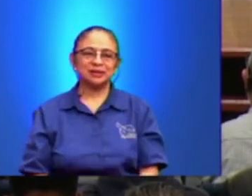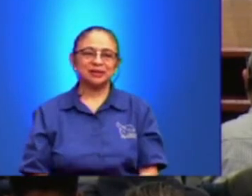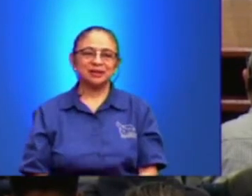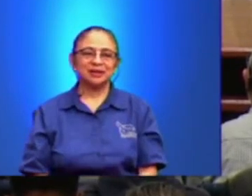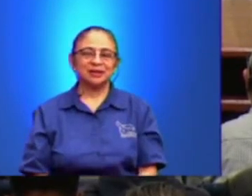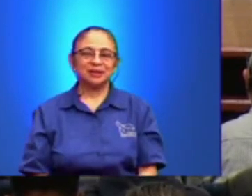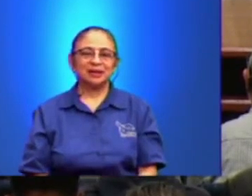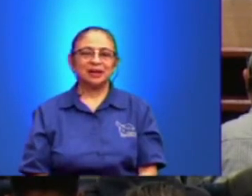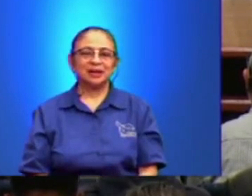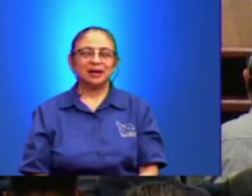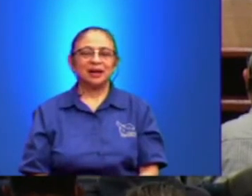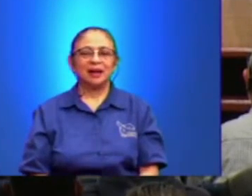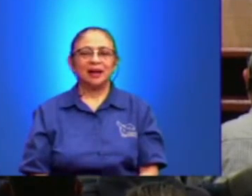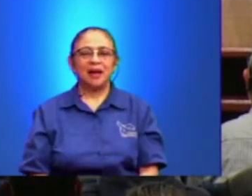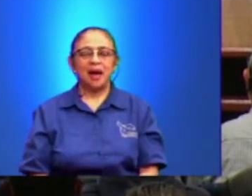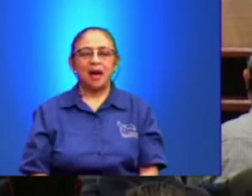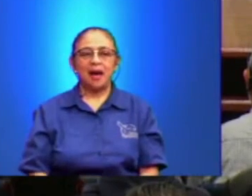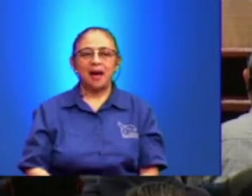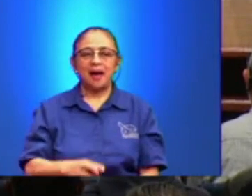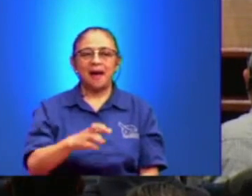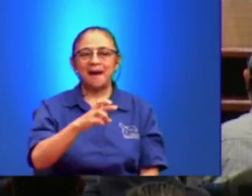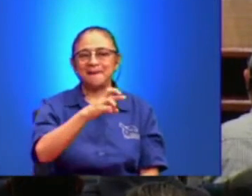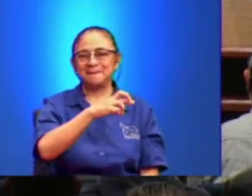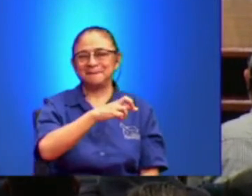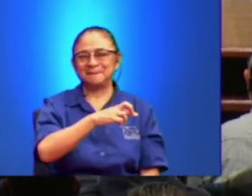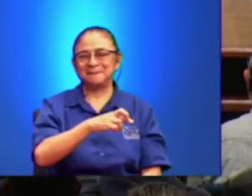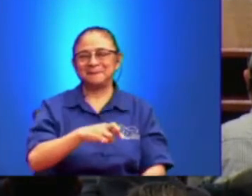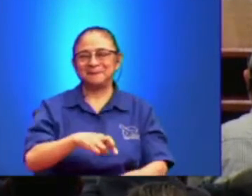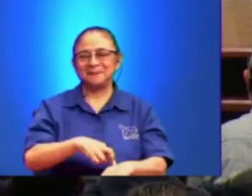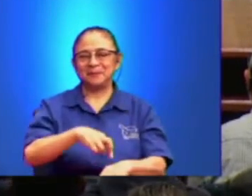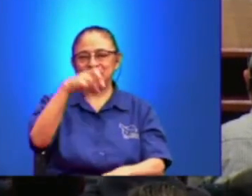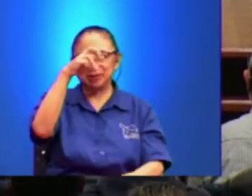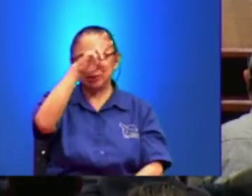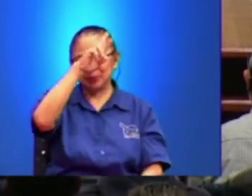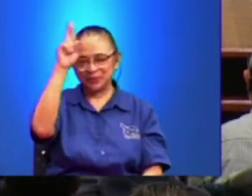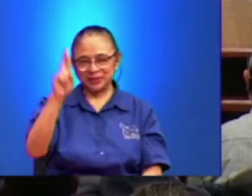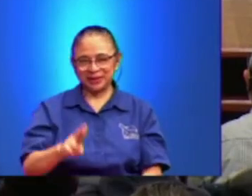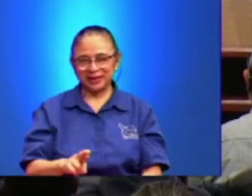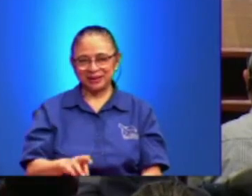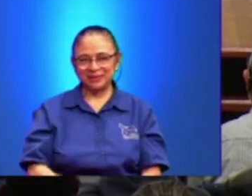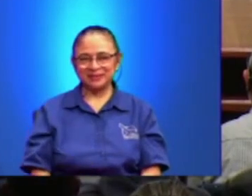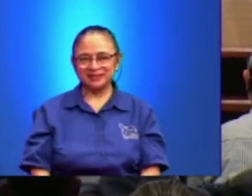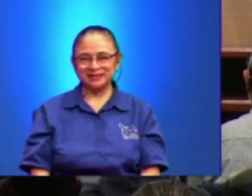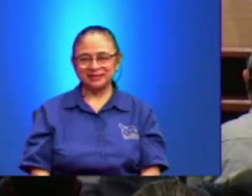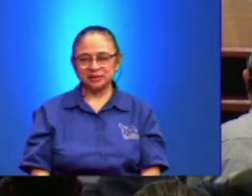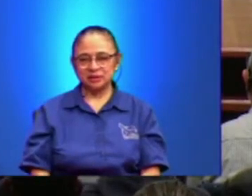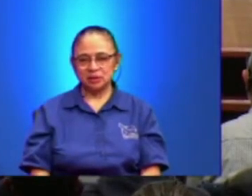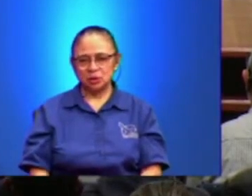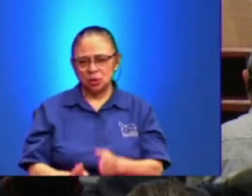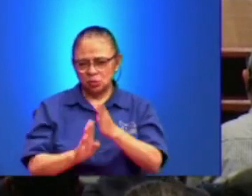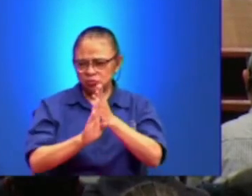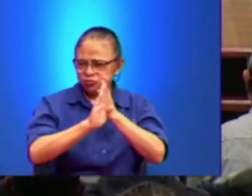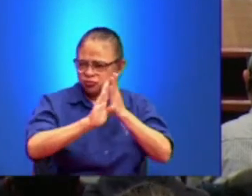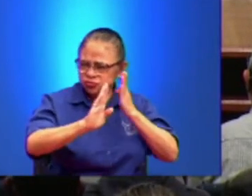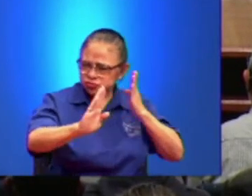a puerto rico a poquito el ico y había una gran cola